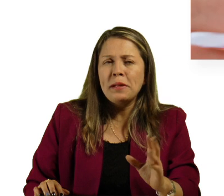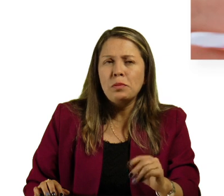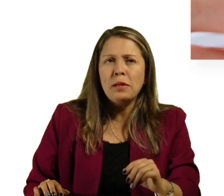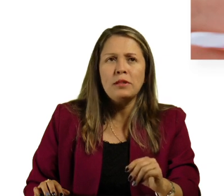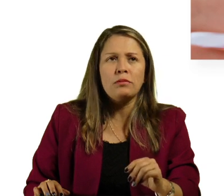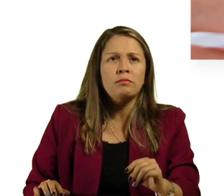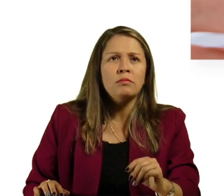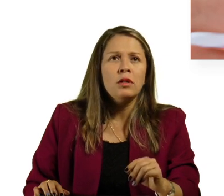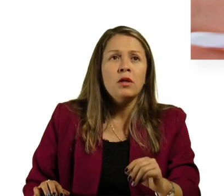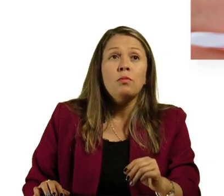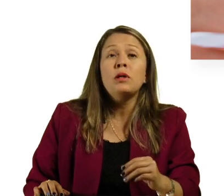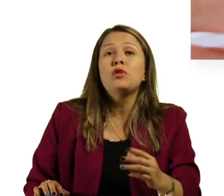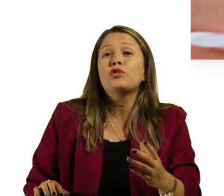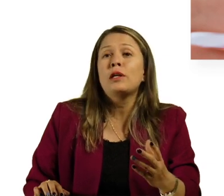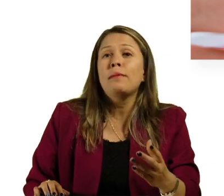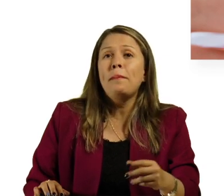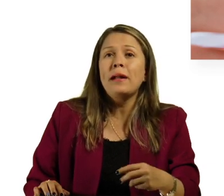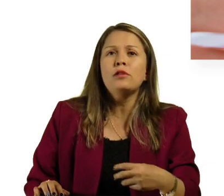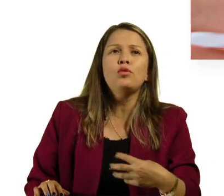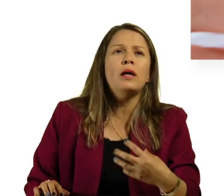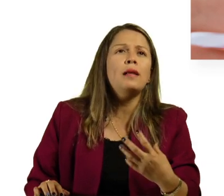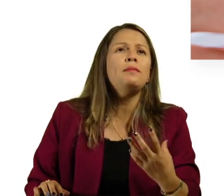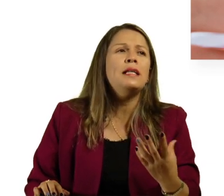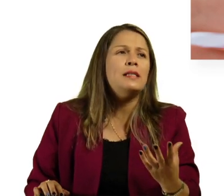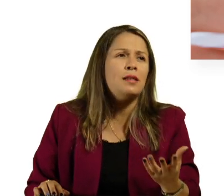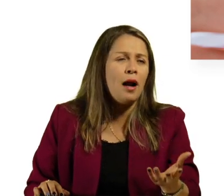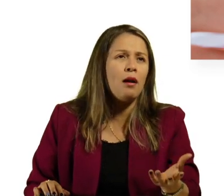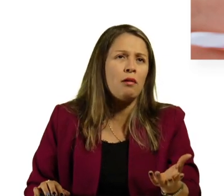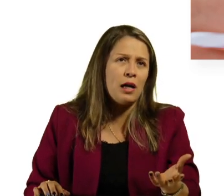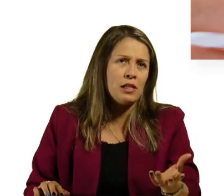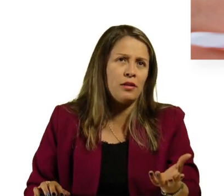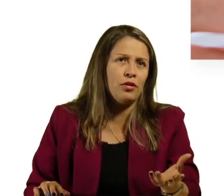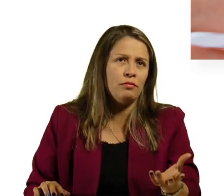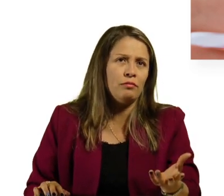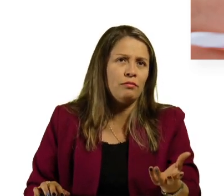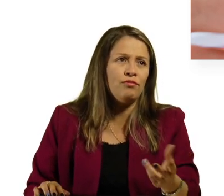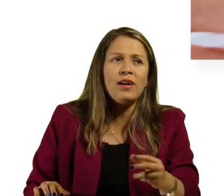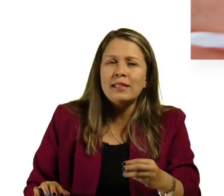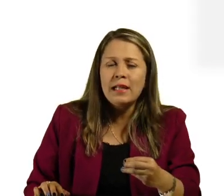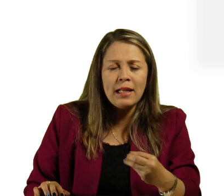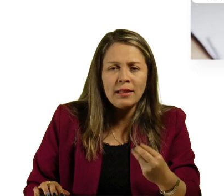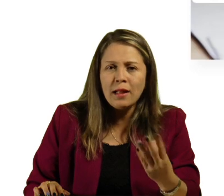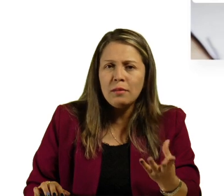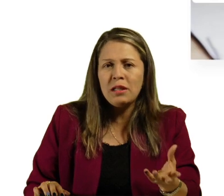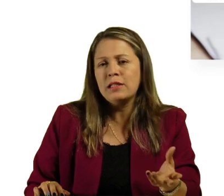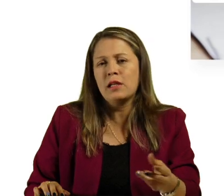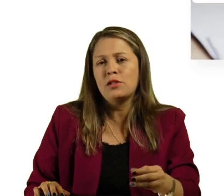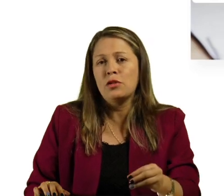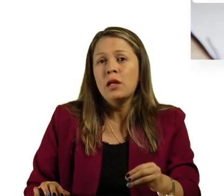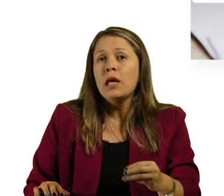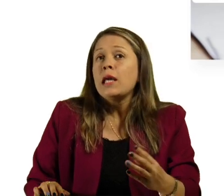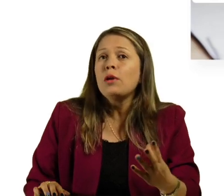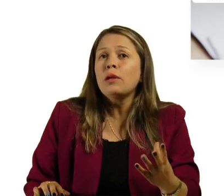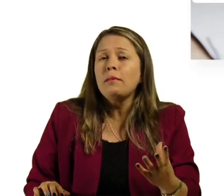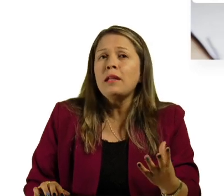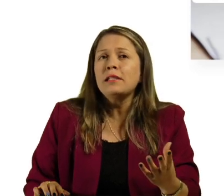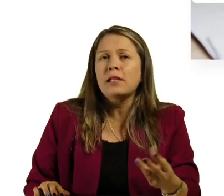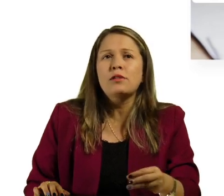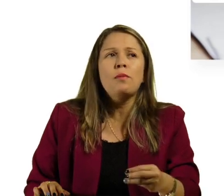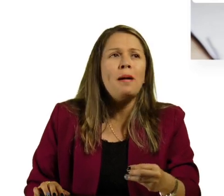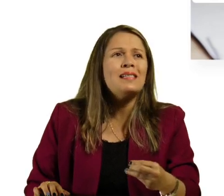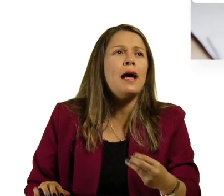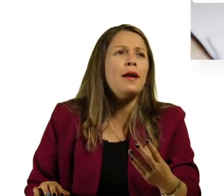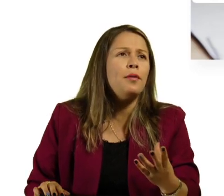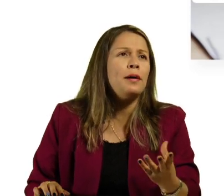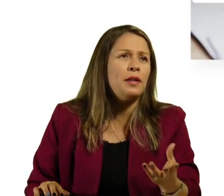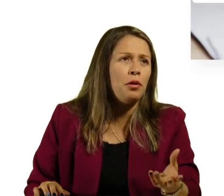sirve el presupuesto. Pues nos sirve para ayudar a administrar la organización, facilita la administración y una